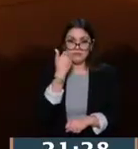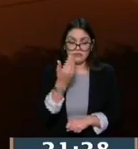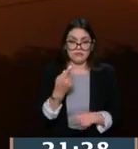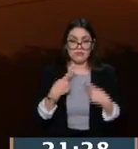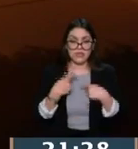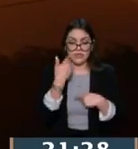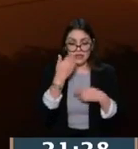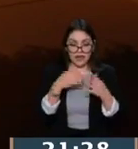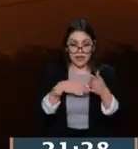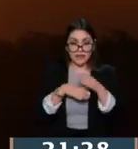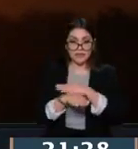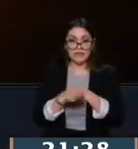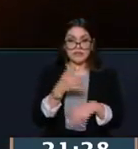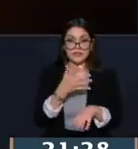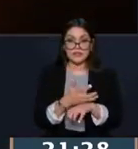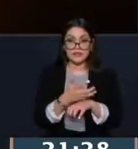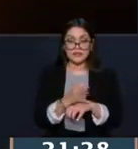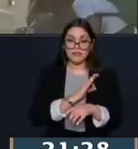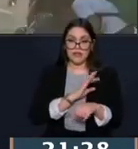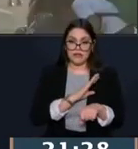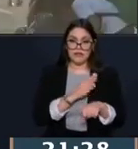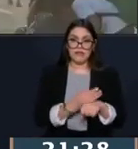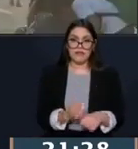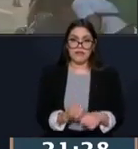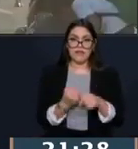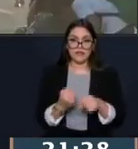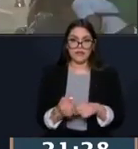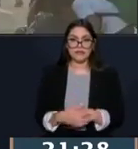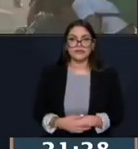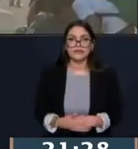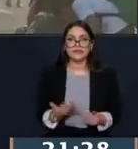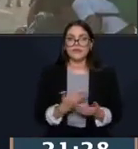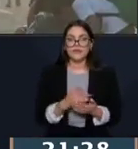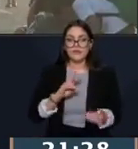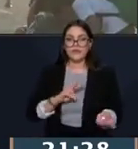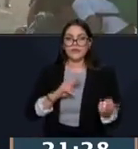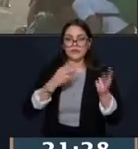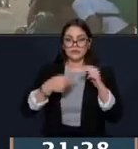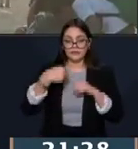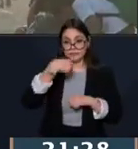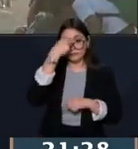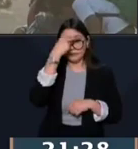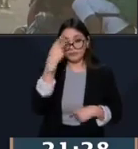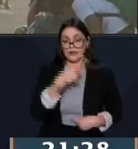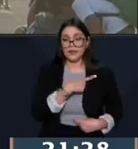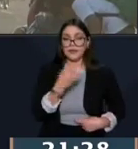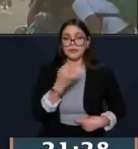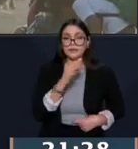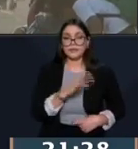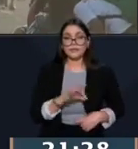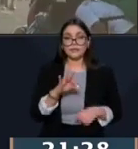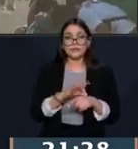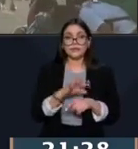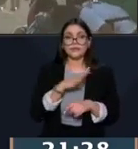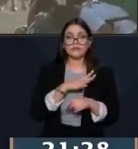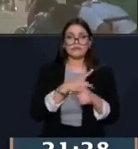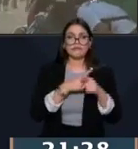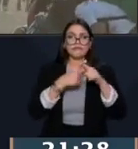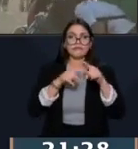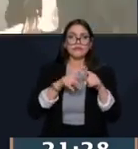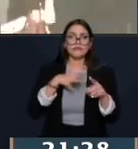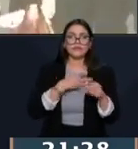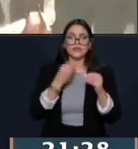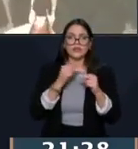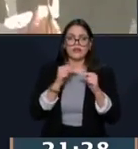eventualmente intentaran entrar a Estados Unidos. Ahora, me paso del lado mexicano, Ujú. porque esto creo que es muy importante. Hay Sí, como muchos niveles,